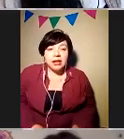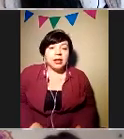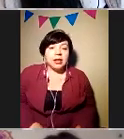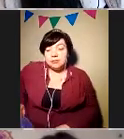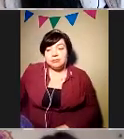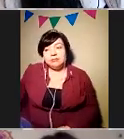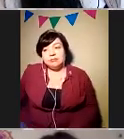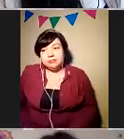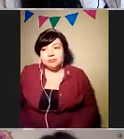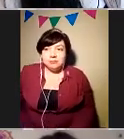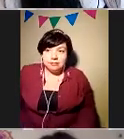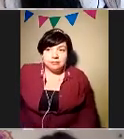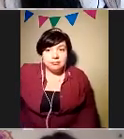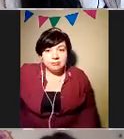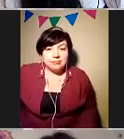atención a quienes,